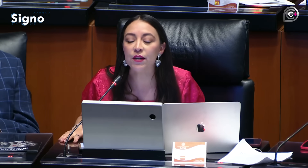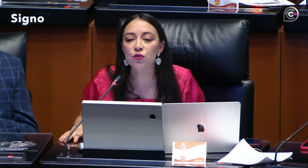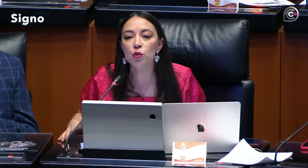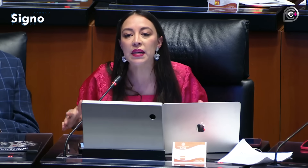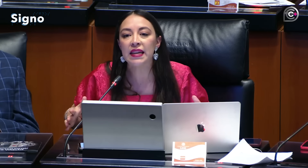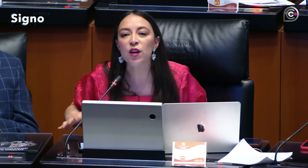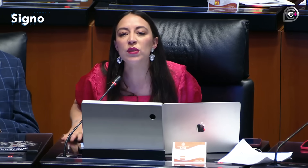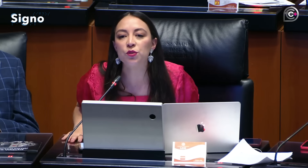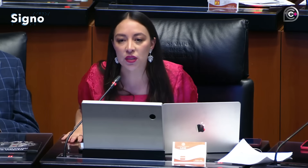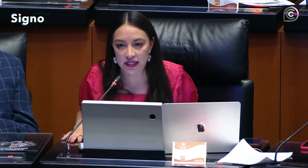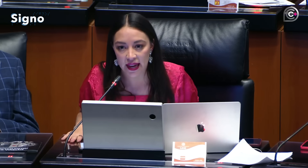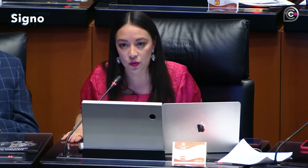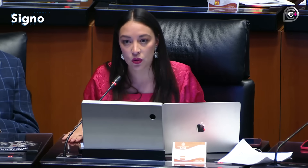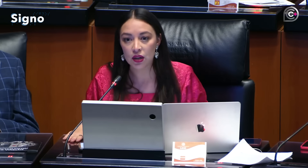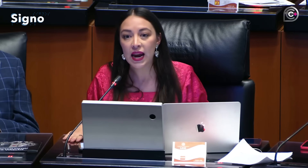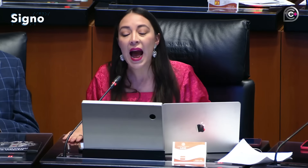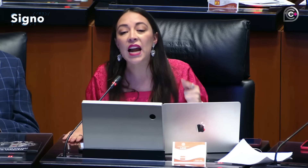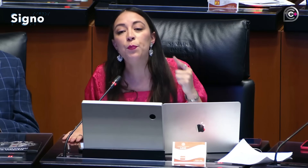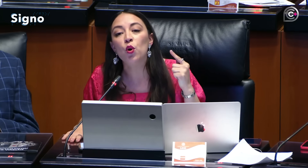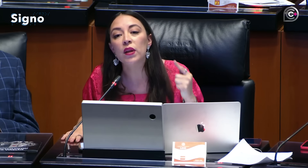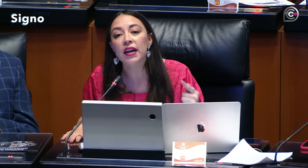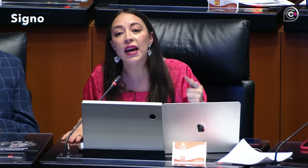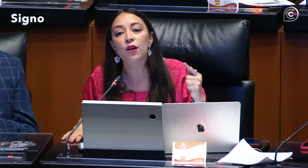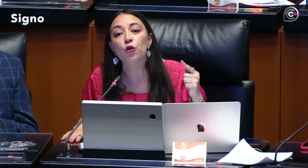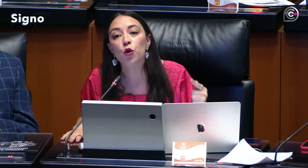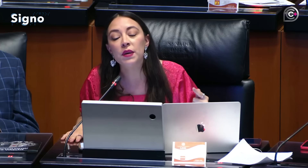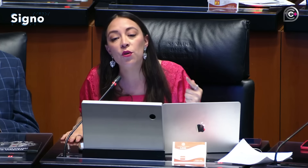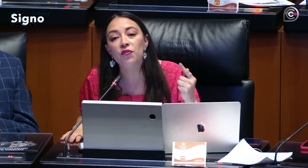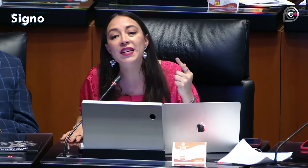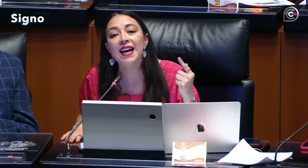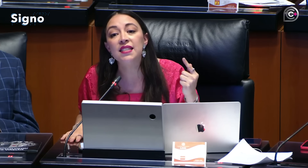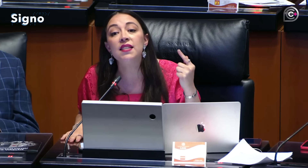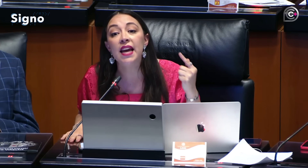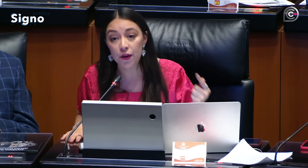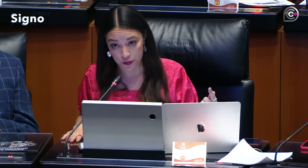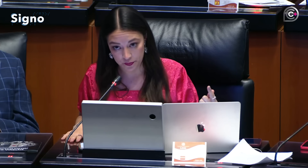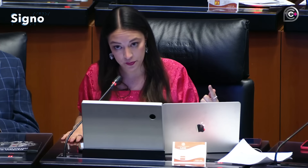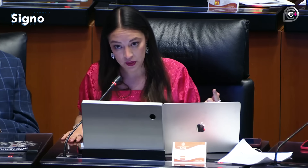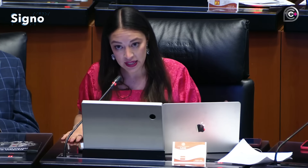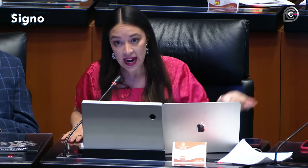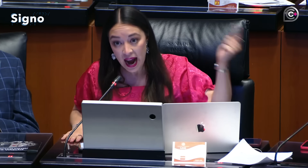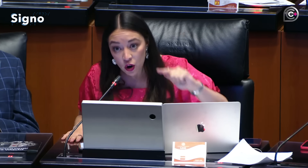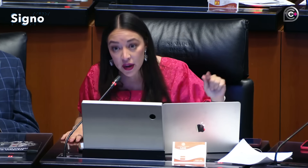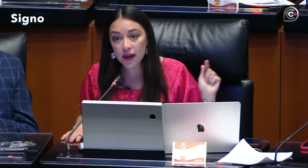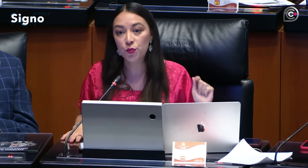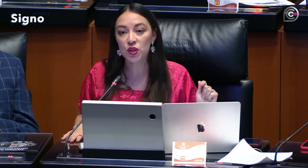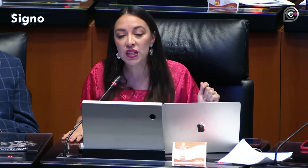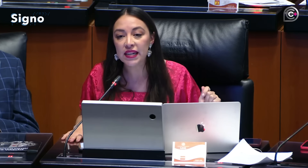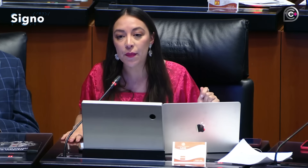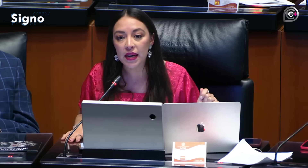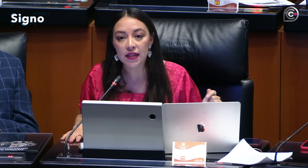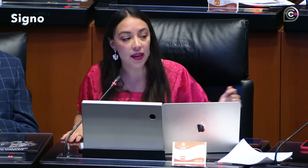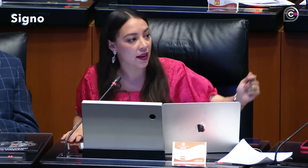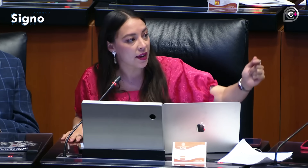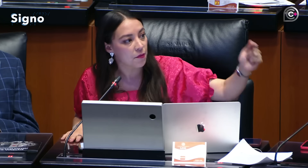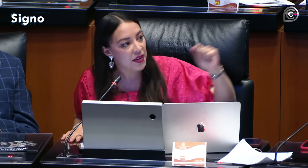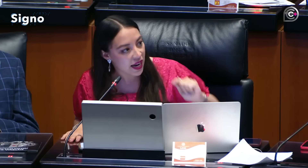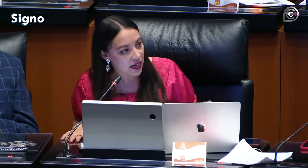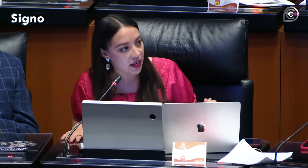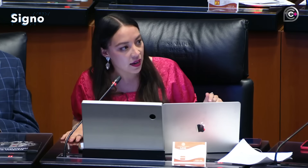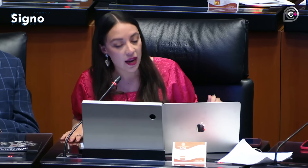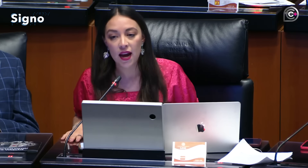Internacional, quisieron someter a nuestro Estado al poder económico financiero. Ahora, muy